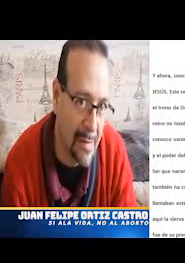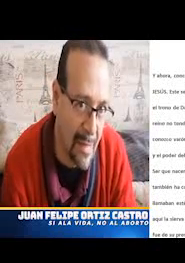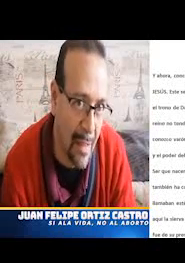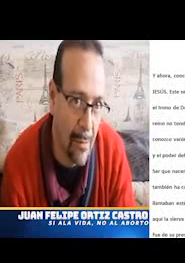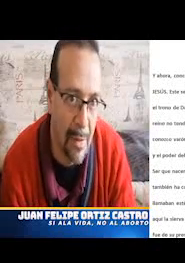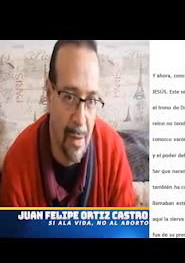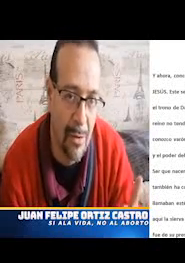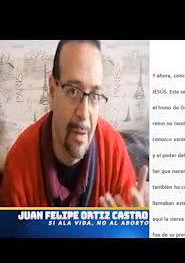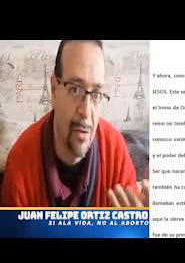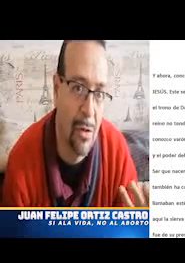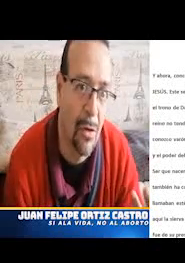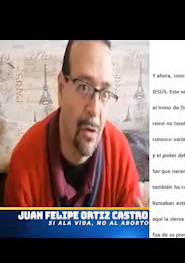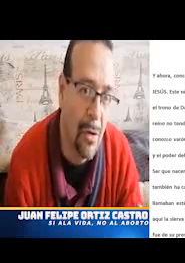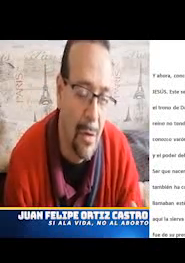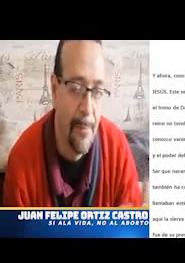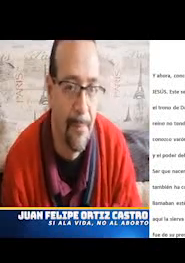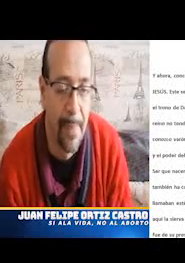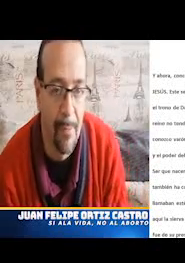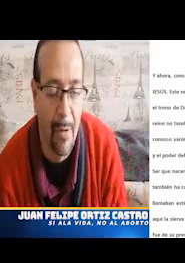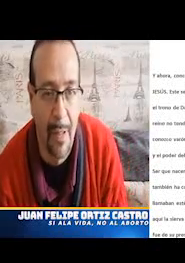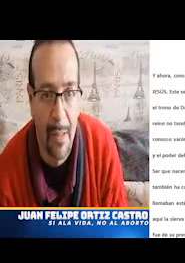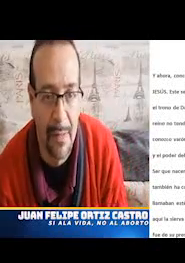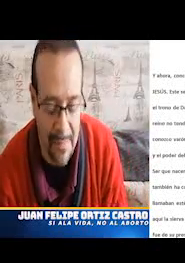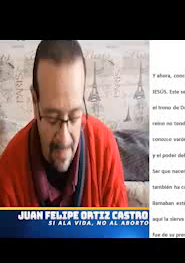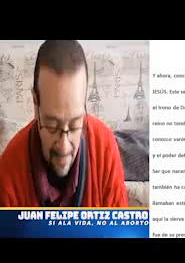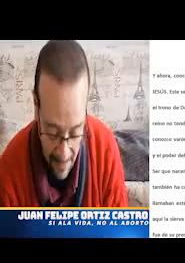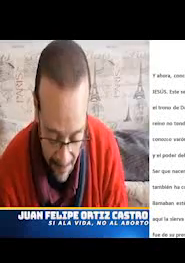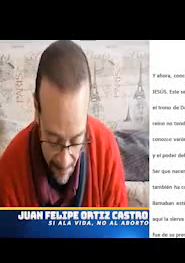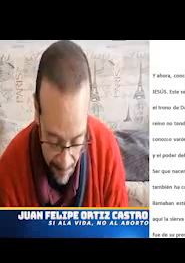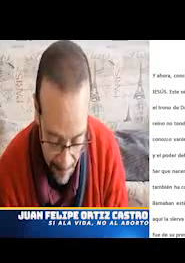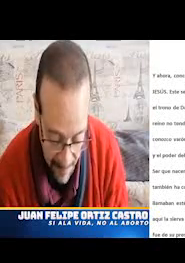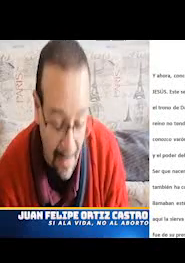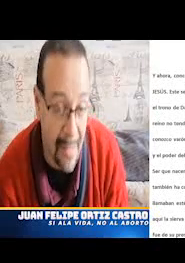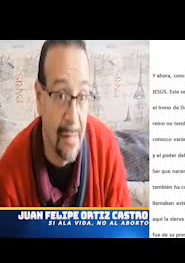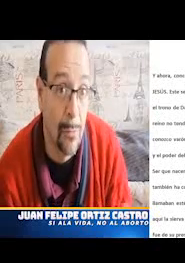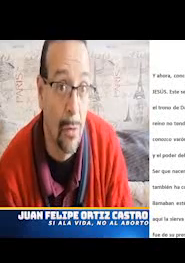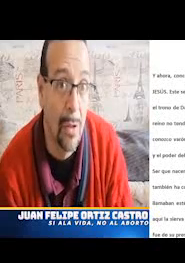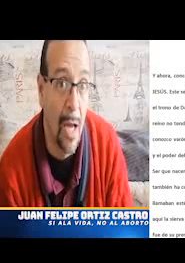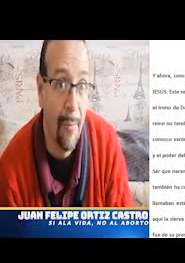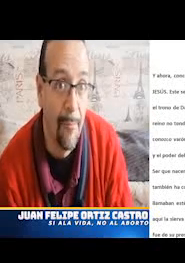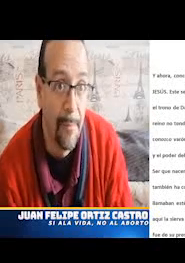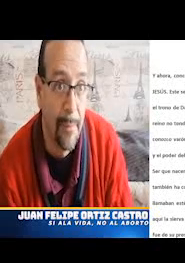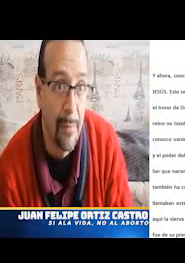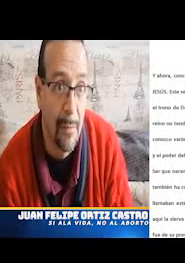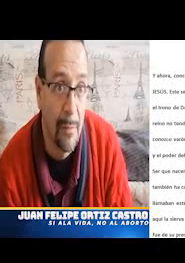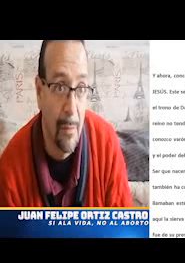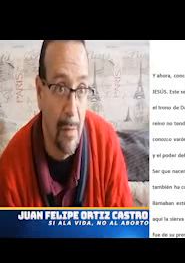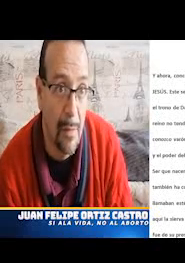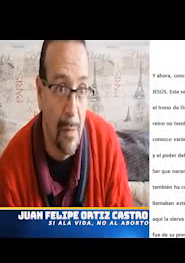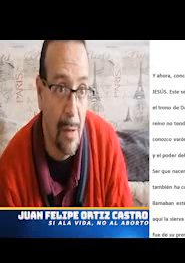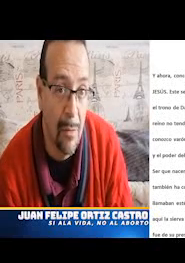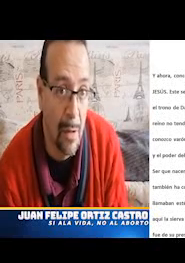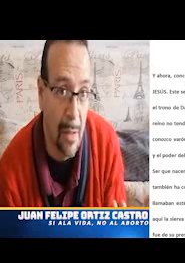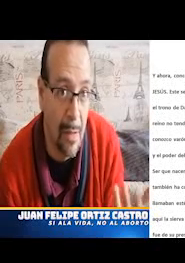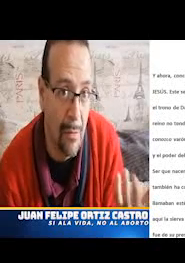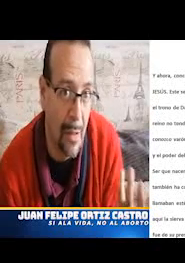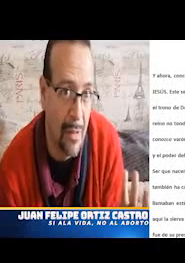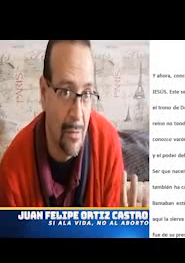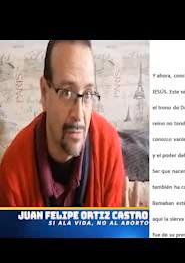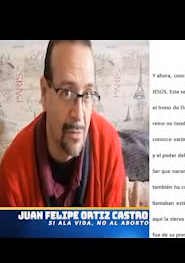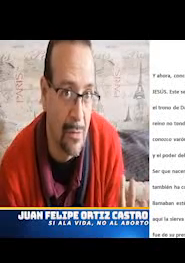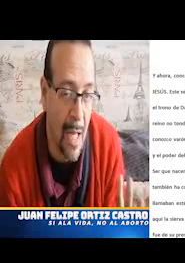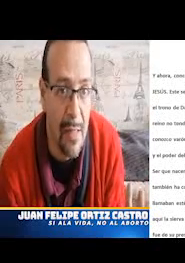si no me he casado, ¿verdad? Todavía no tengo, ¿verdad?, la ceremonia, y no he